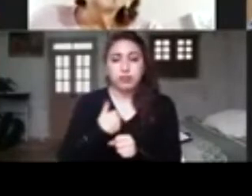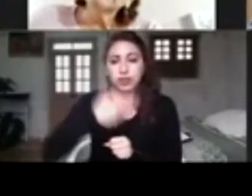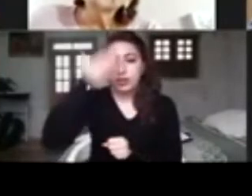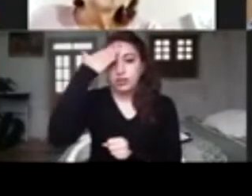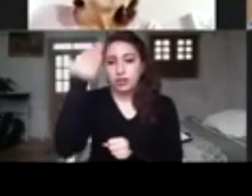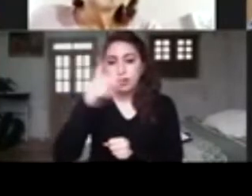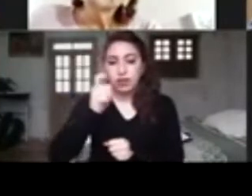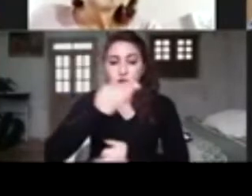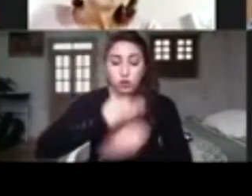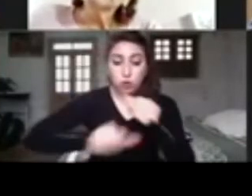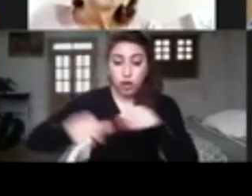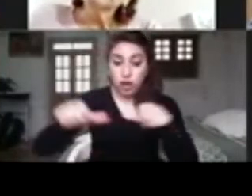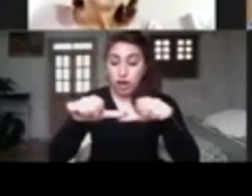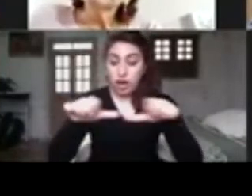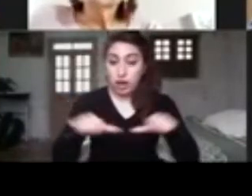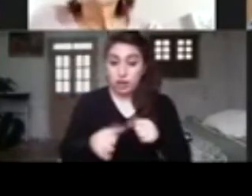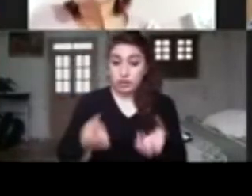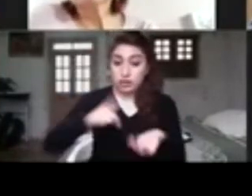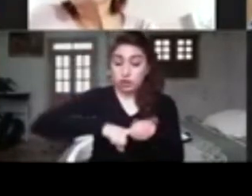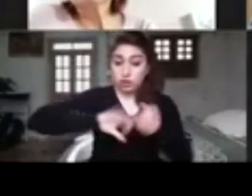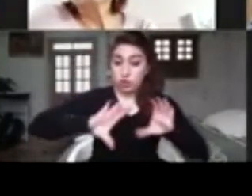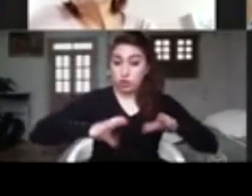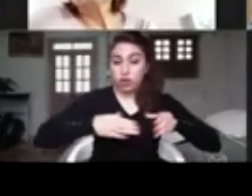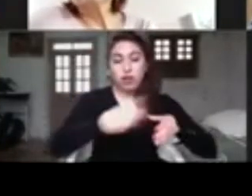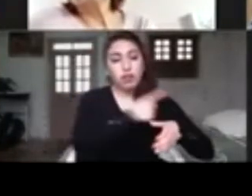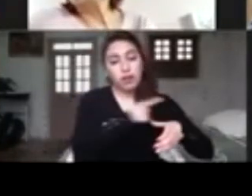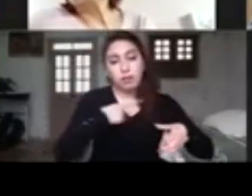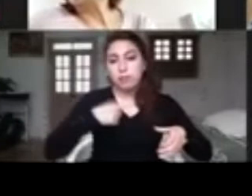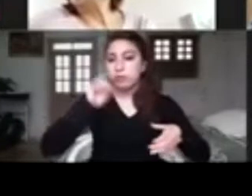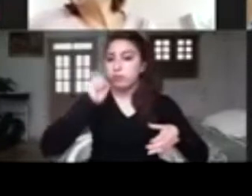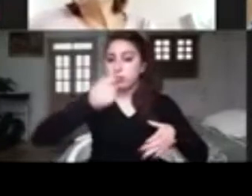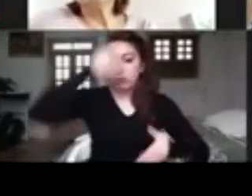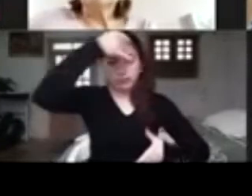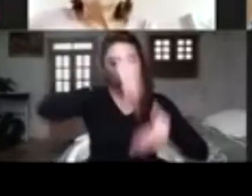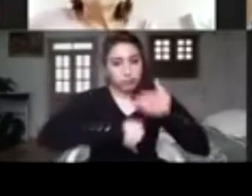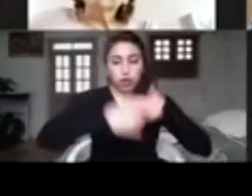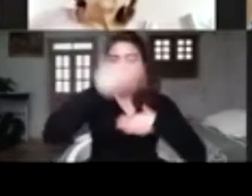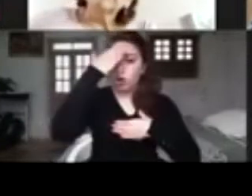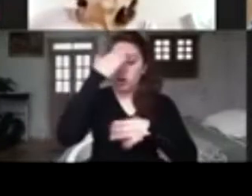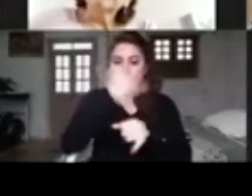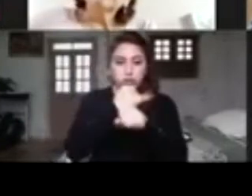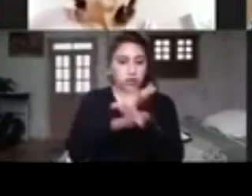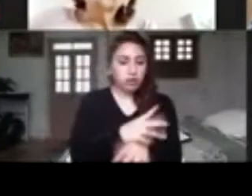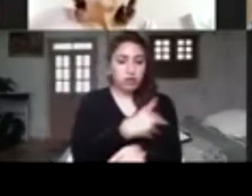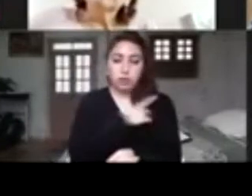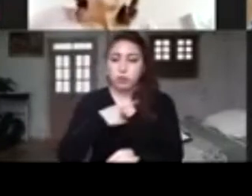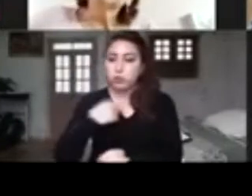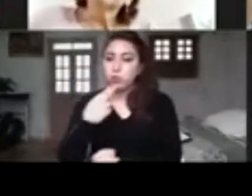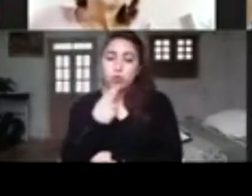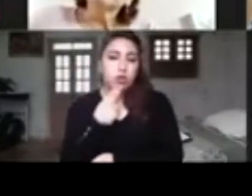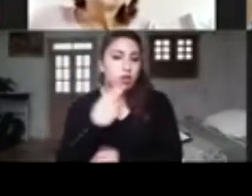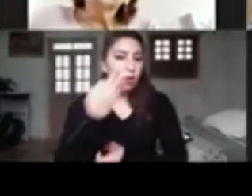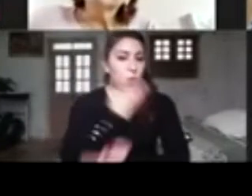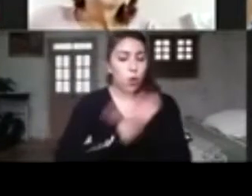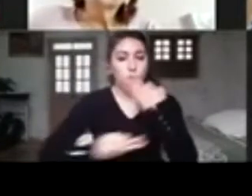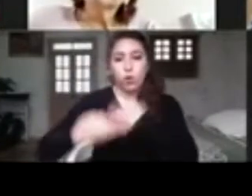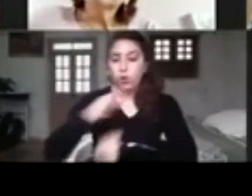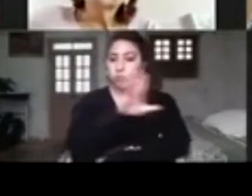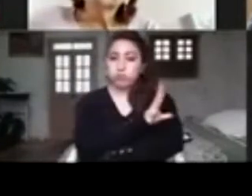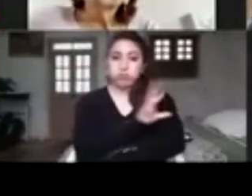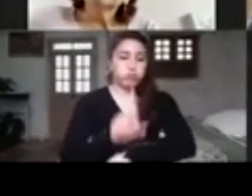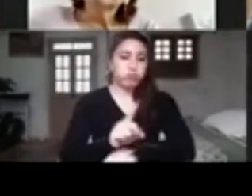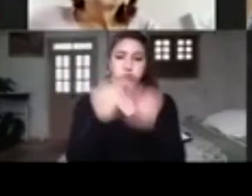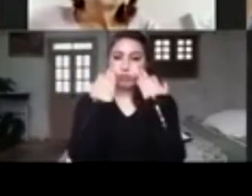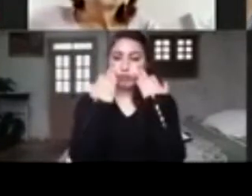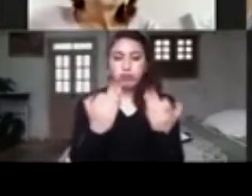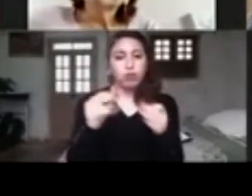Congreso, hay que ocuparlas con apertura, con transparencia, con acceso a la información. Y en este sentido, poder